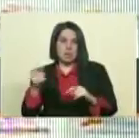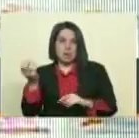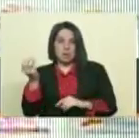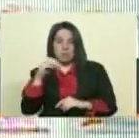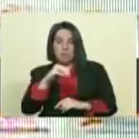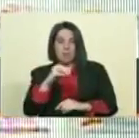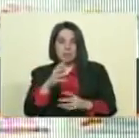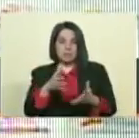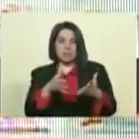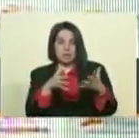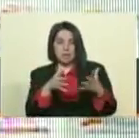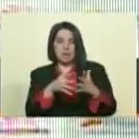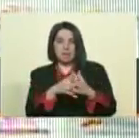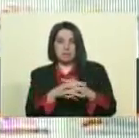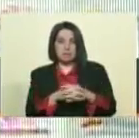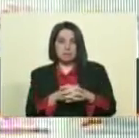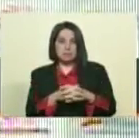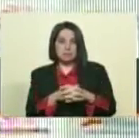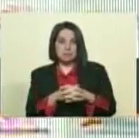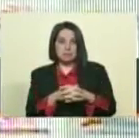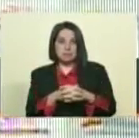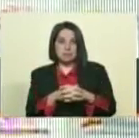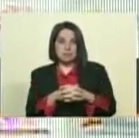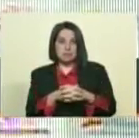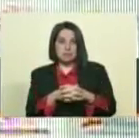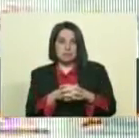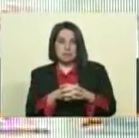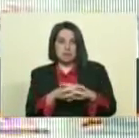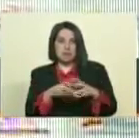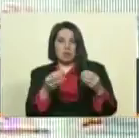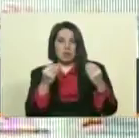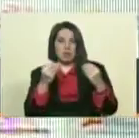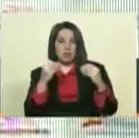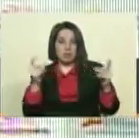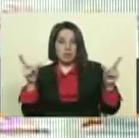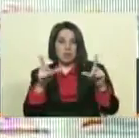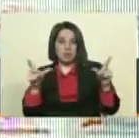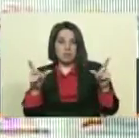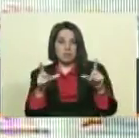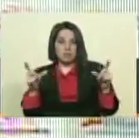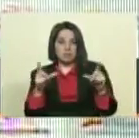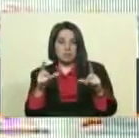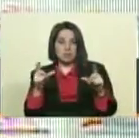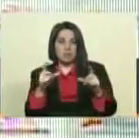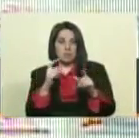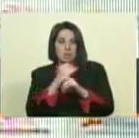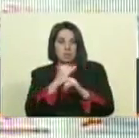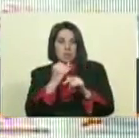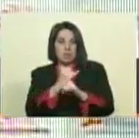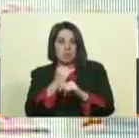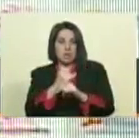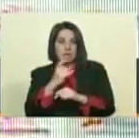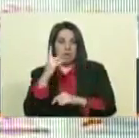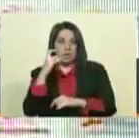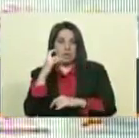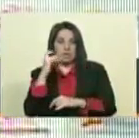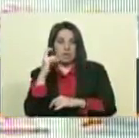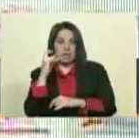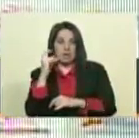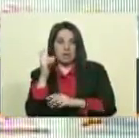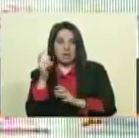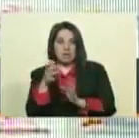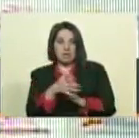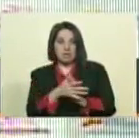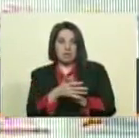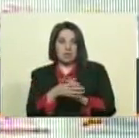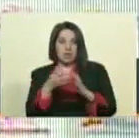riqueza y el envenenamiento de violencia a través de la televisión y ahora de las redes sociales, desde niño,